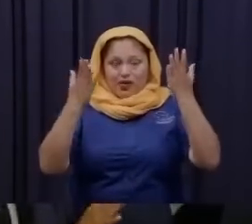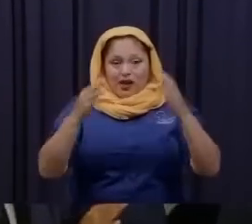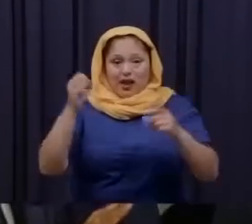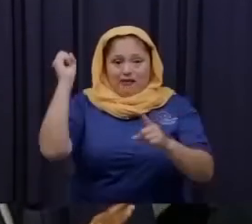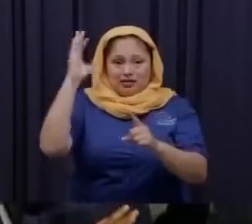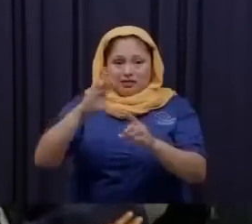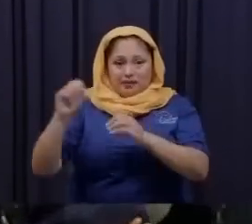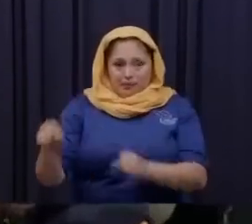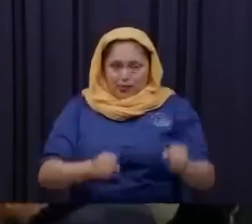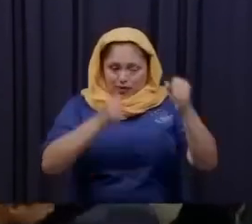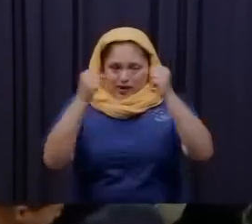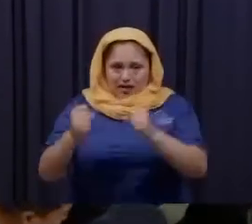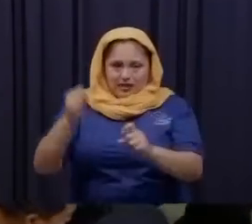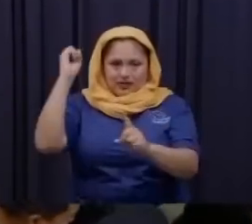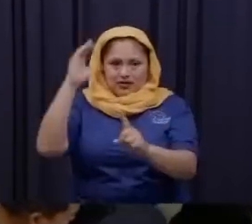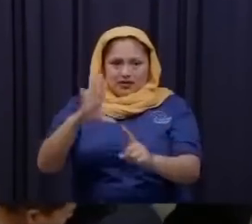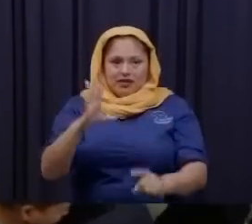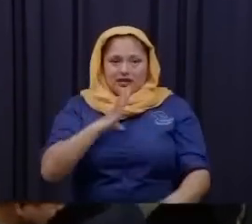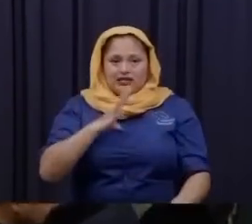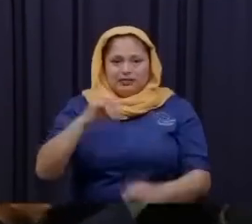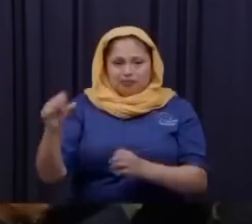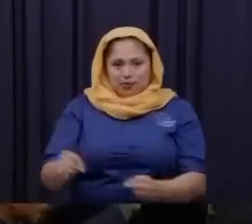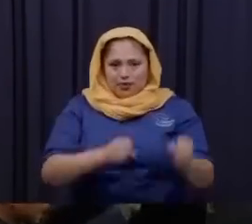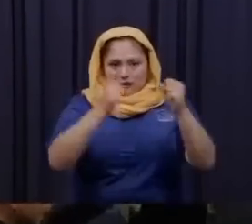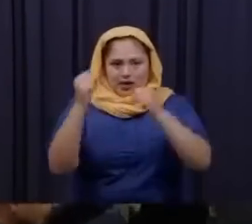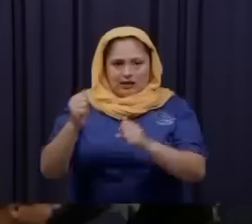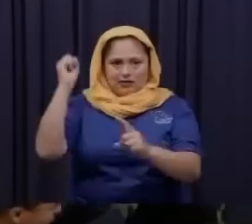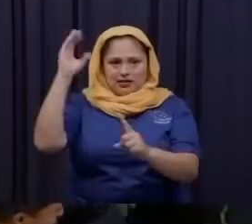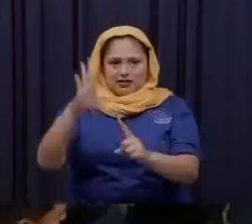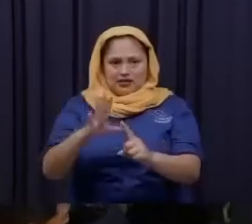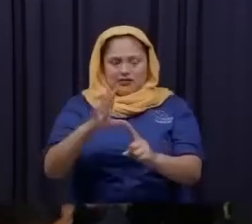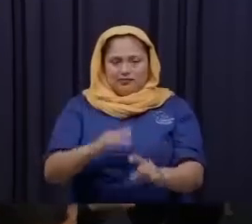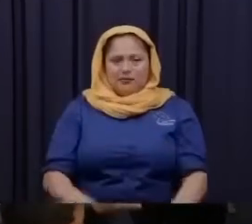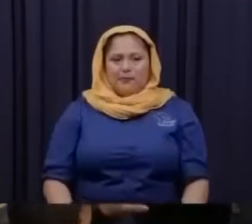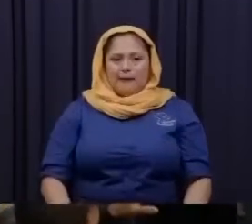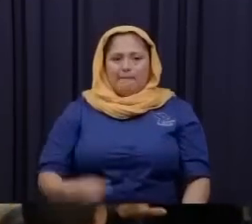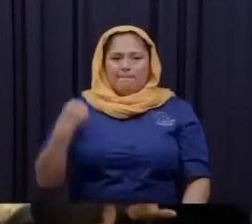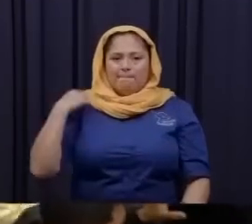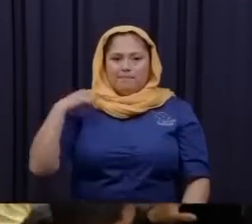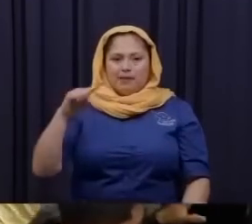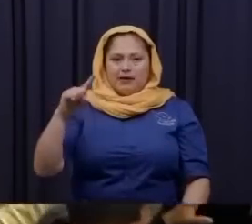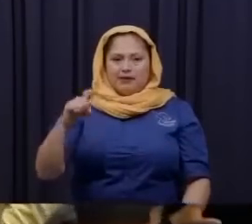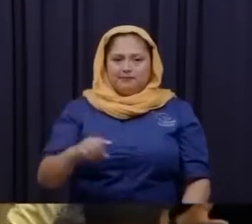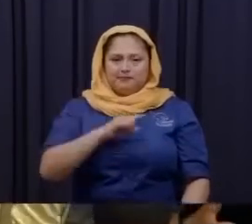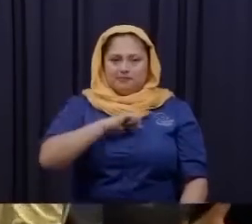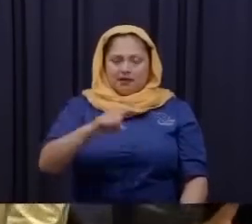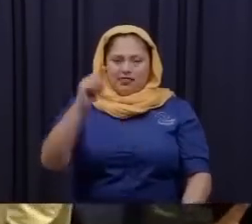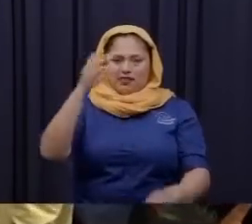bendecir. Hay un poder de parte de Dios para bendecir que está siendo derramado en ti.